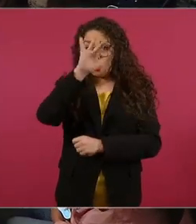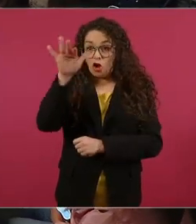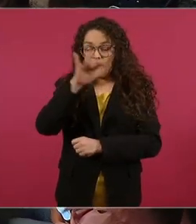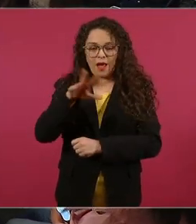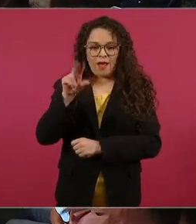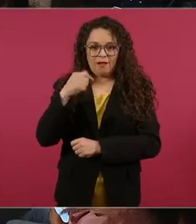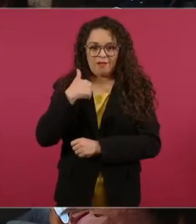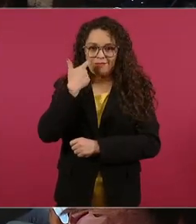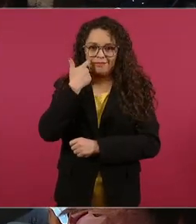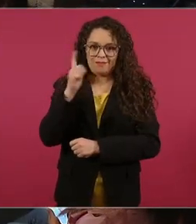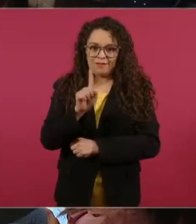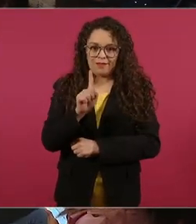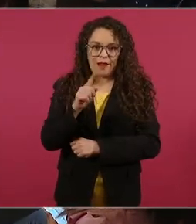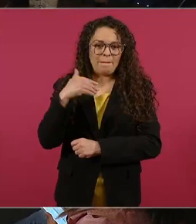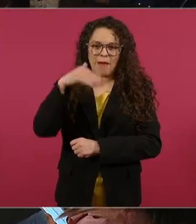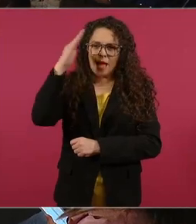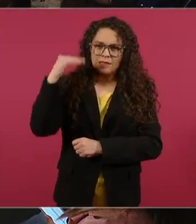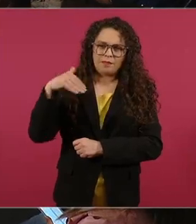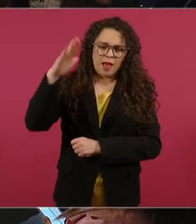A ver,